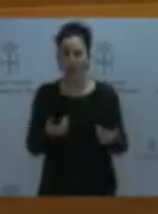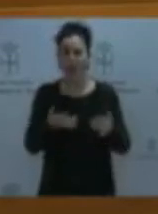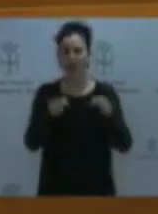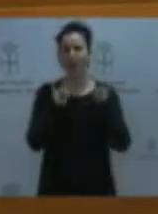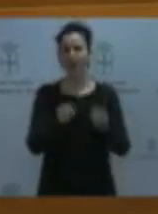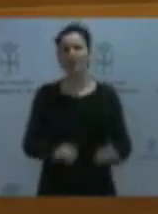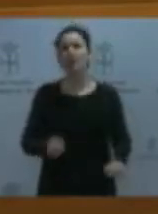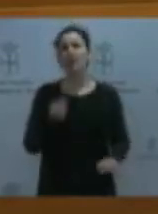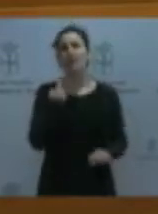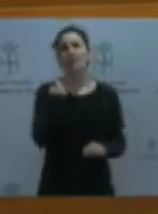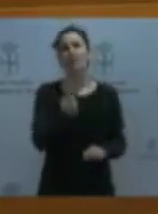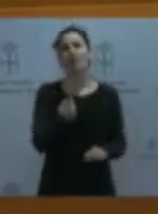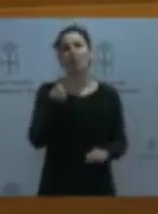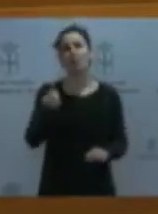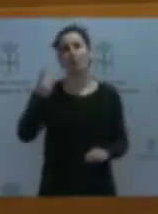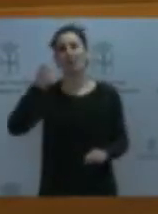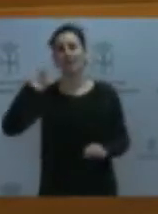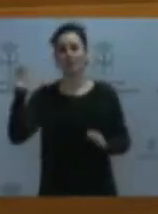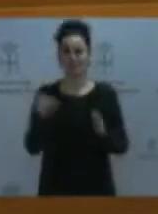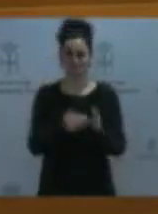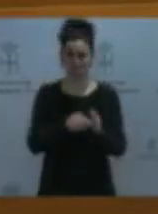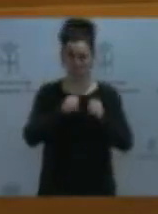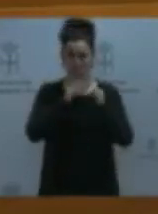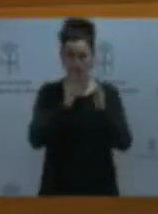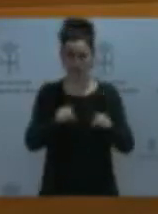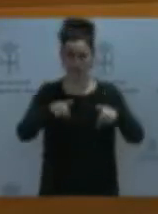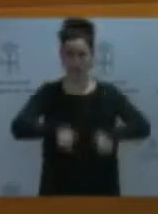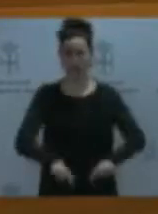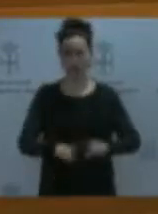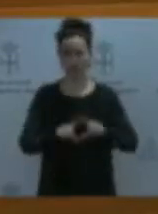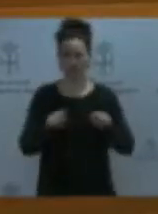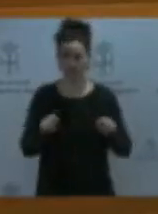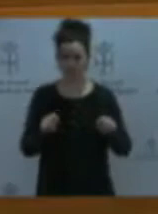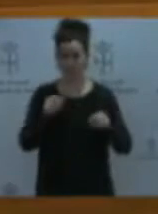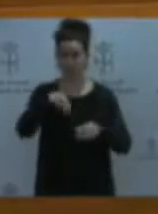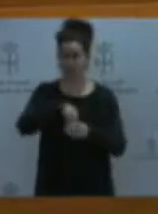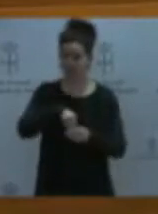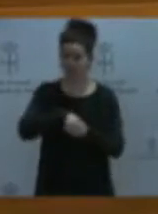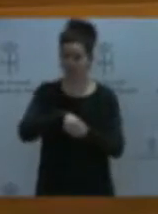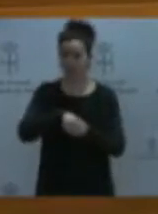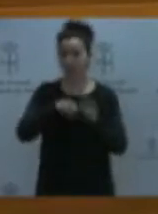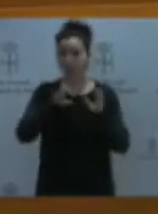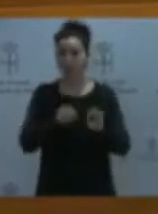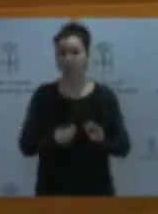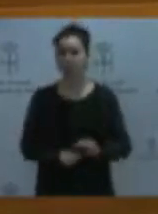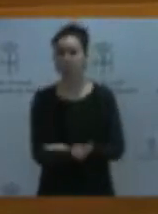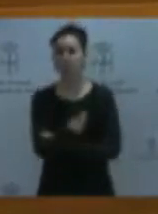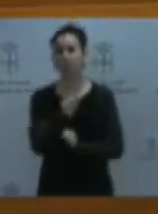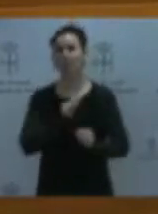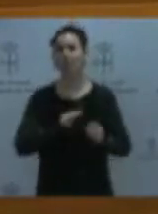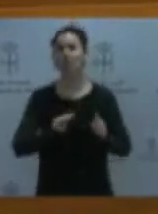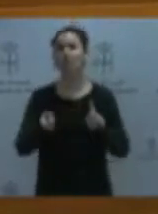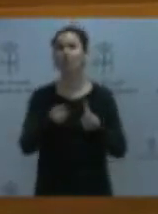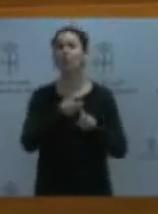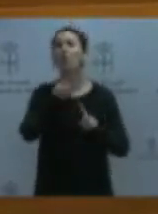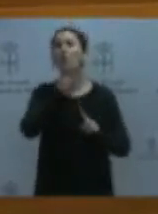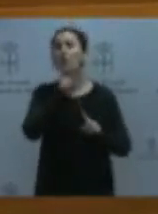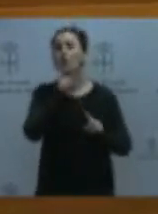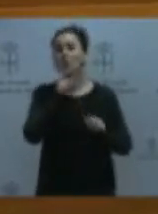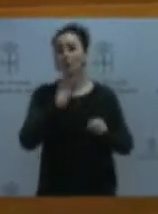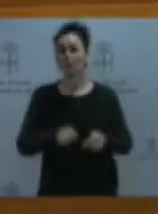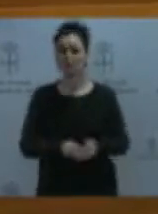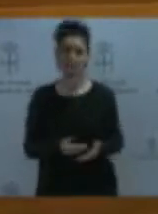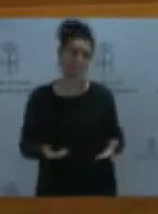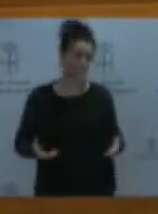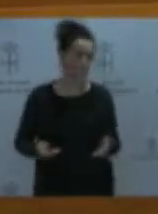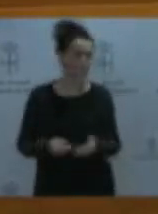Asturias. En estos hogares, la natalidad, ¿cómo la resolvemos? Claro, me dirán, no hombre, pero que es